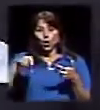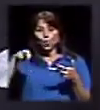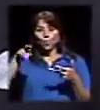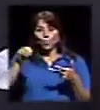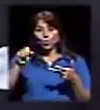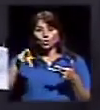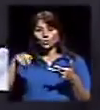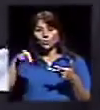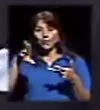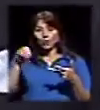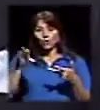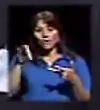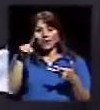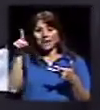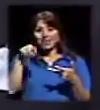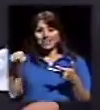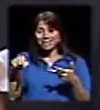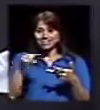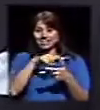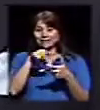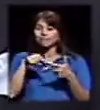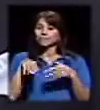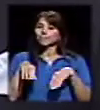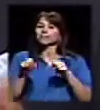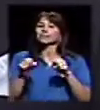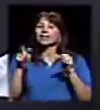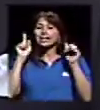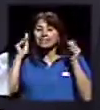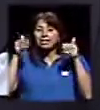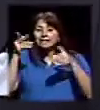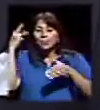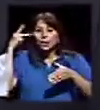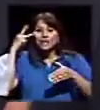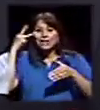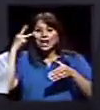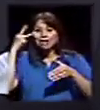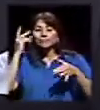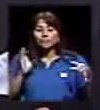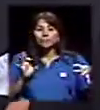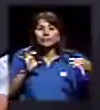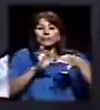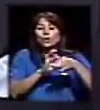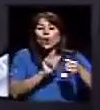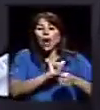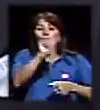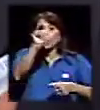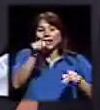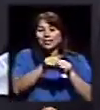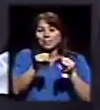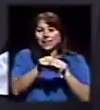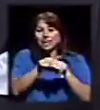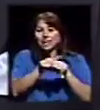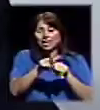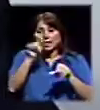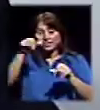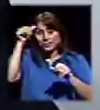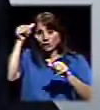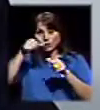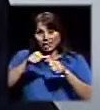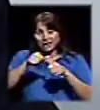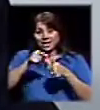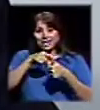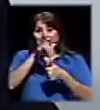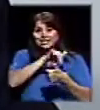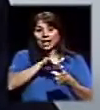encarnar esa tendencia política que construye un eje con Alajuela también, ¿verdad? Porque hay que acordarse que el eje San